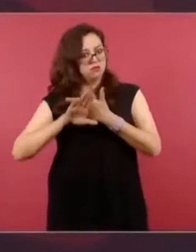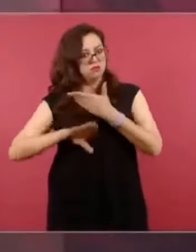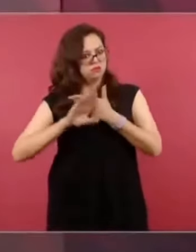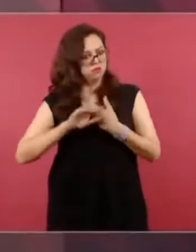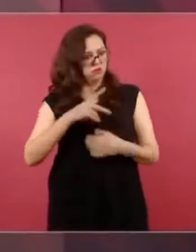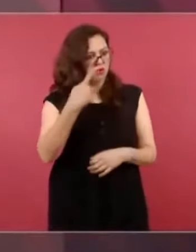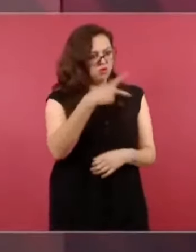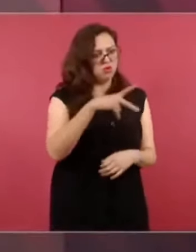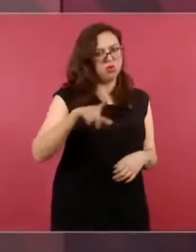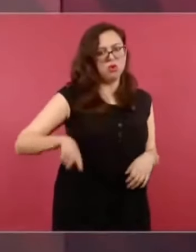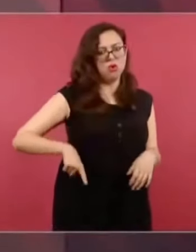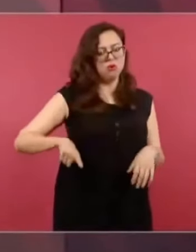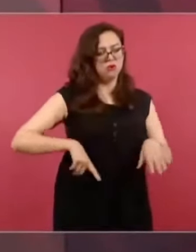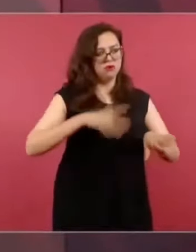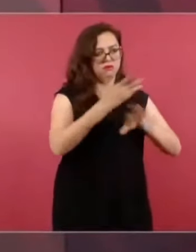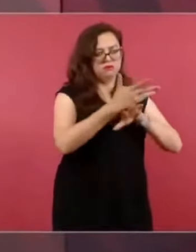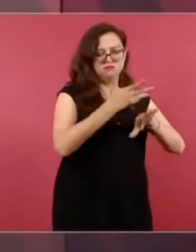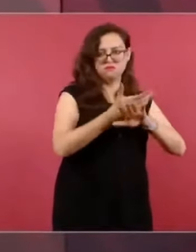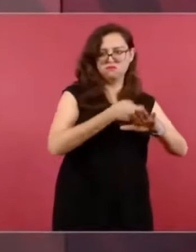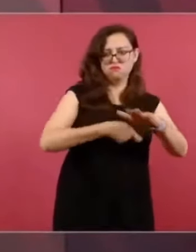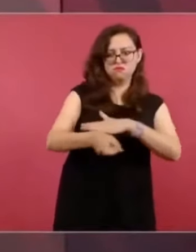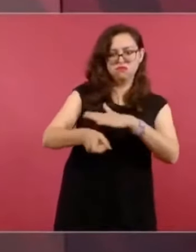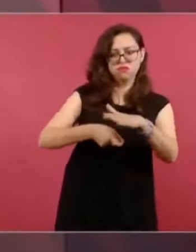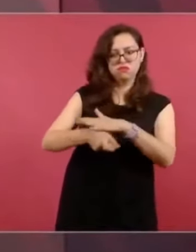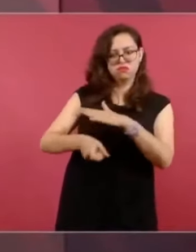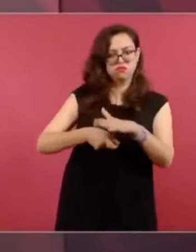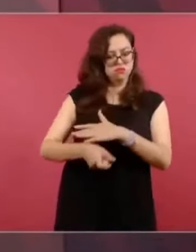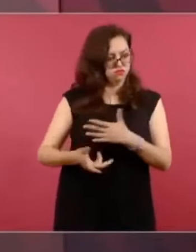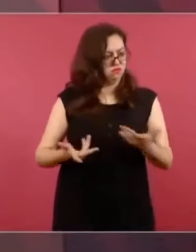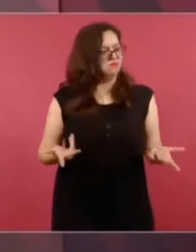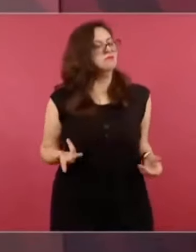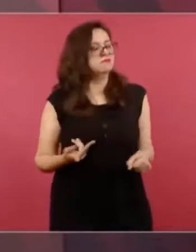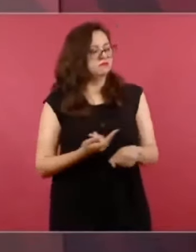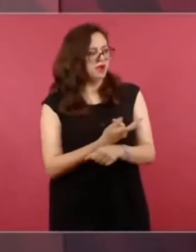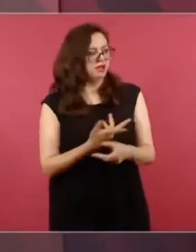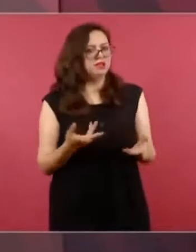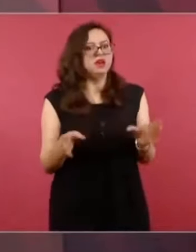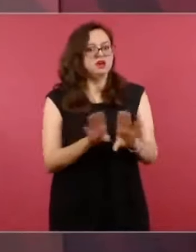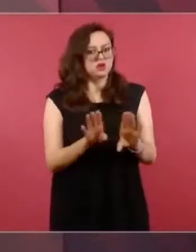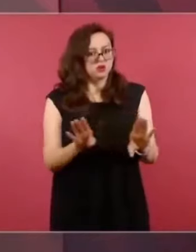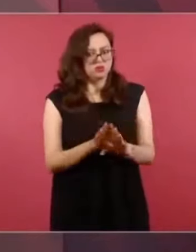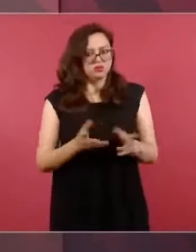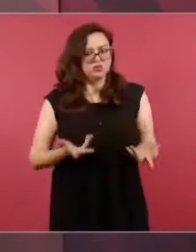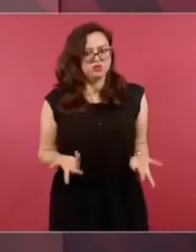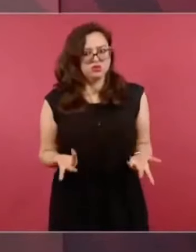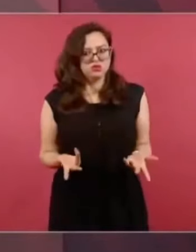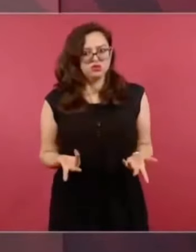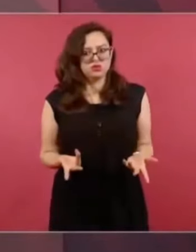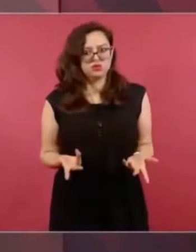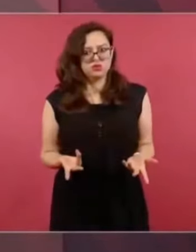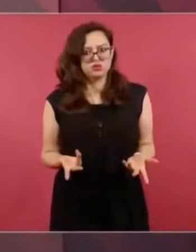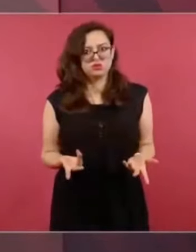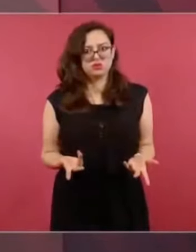constituido qué pasa con ustedes Pero